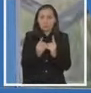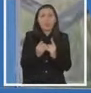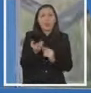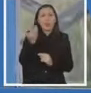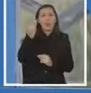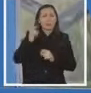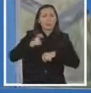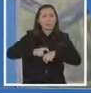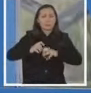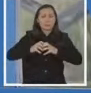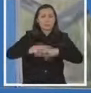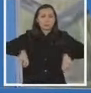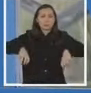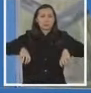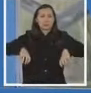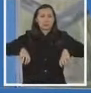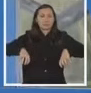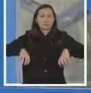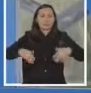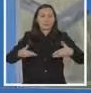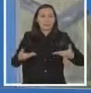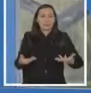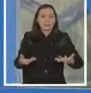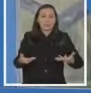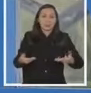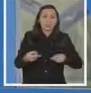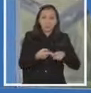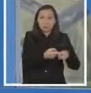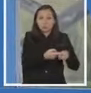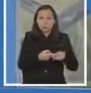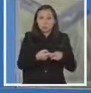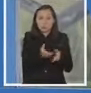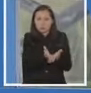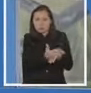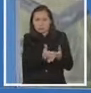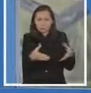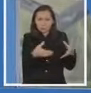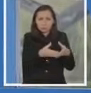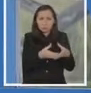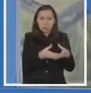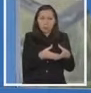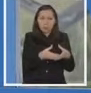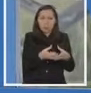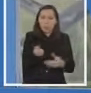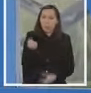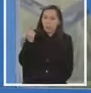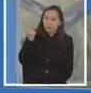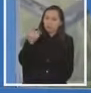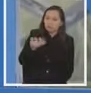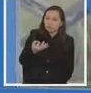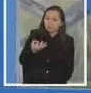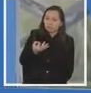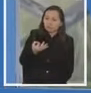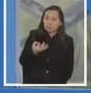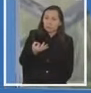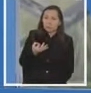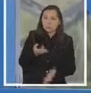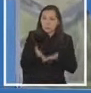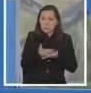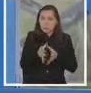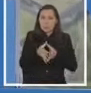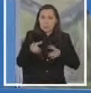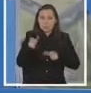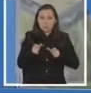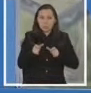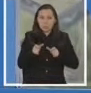separados, y la sociedad organizada le fue haciendo sentido y se fue organizando más